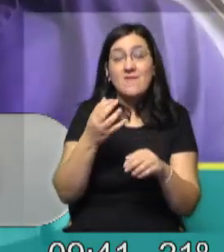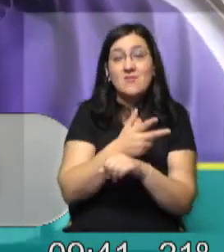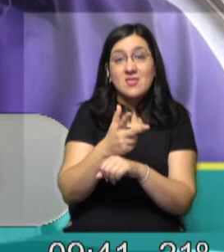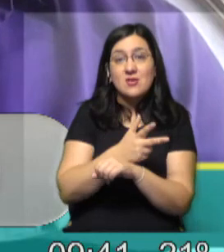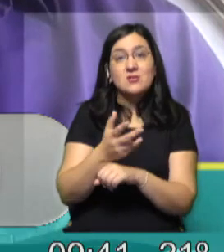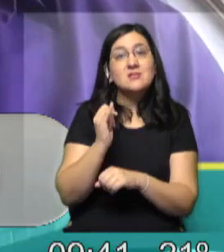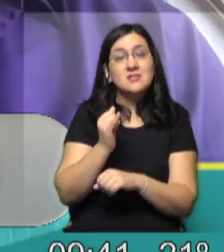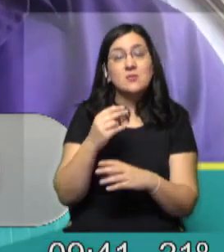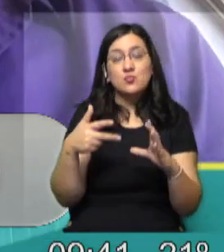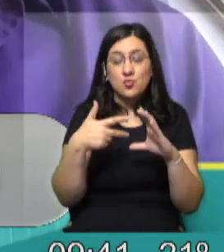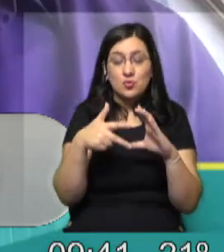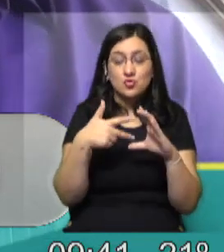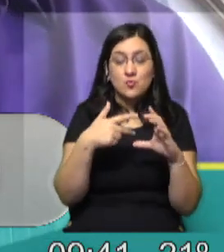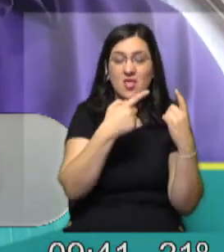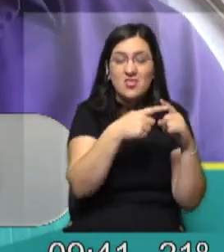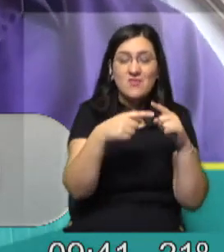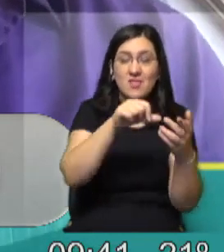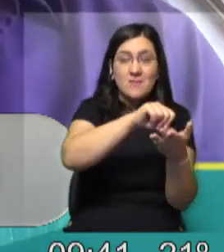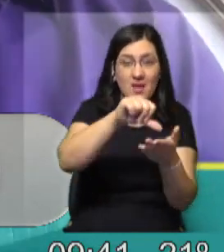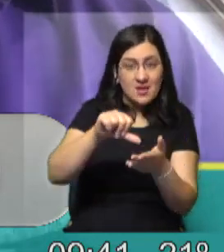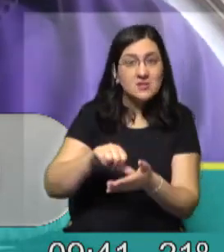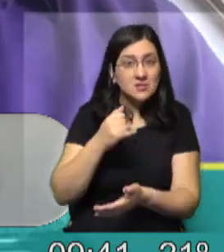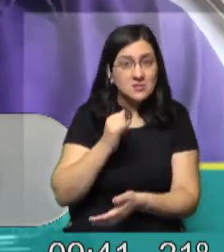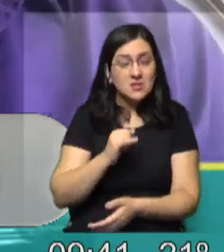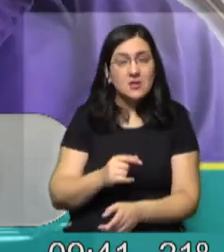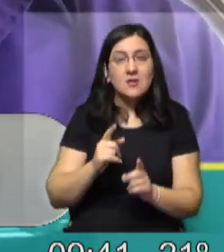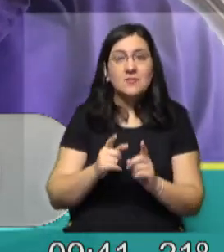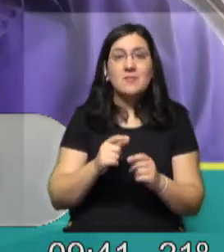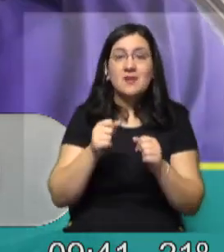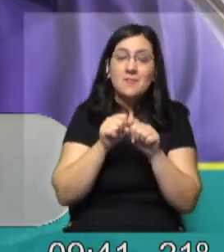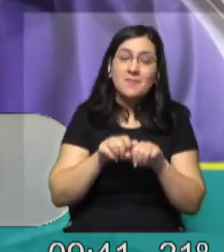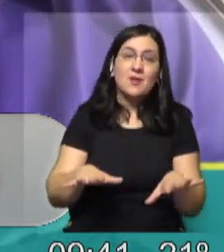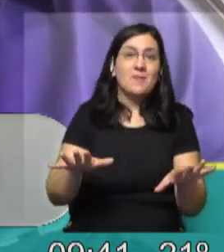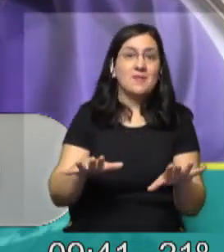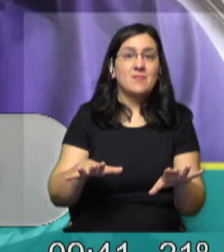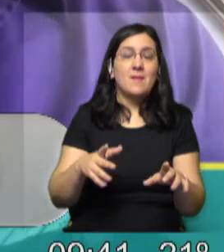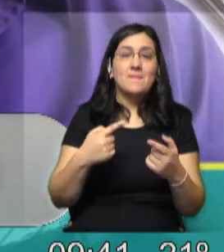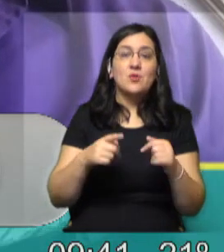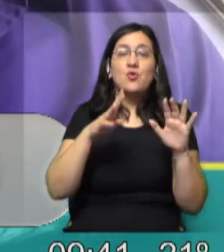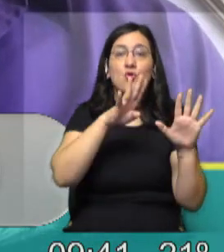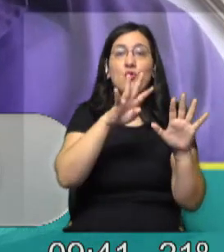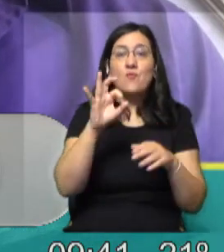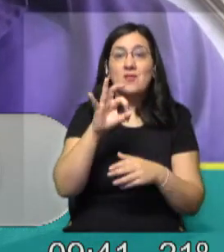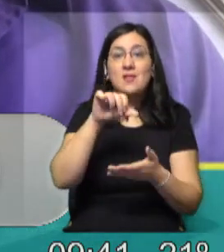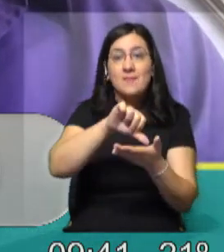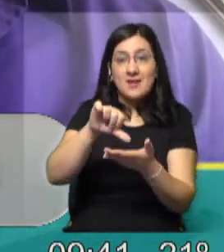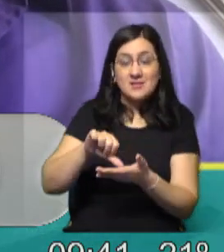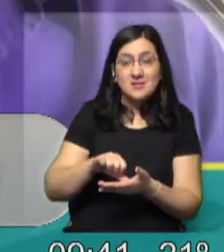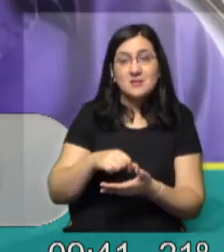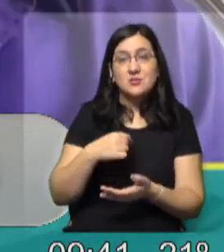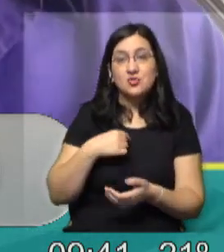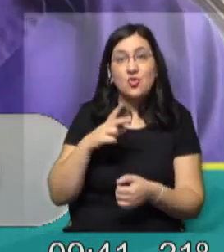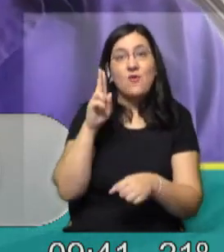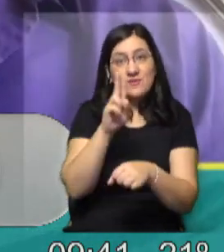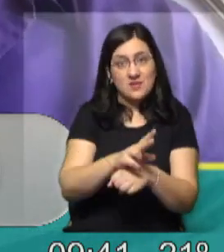clase bastante cor suuma varios países efectivamente sobre todo desde la pandemia pero los 90 países los qu